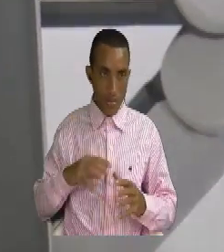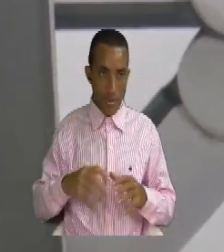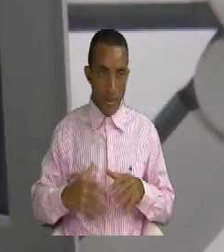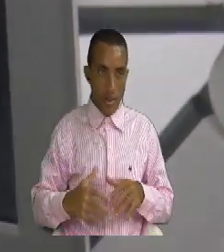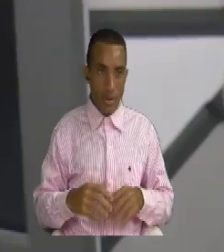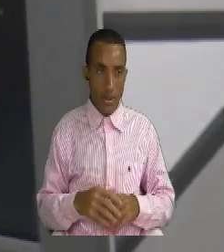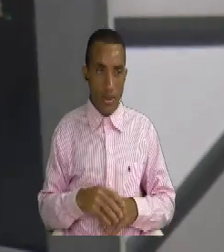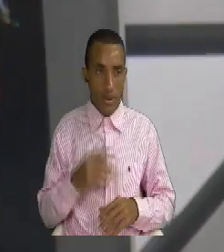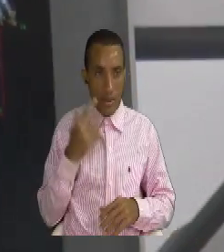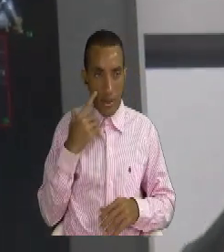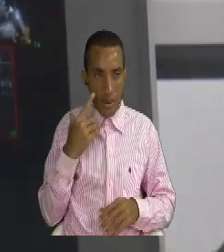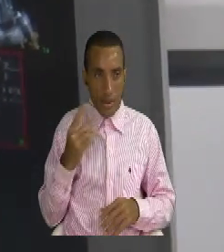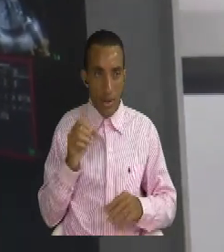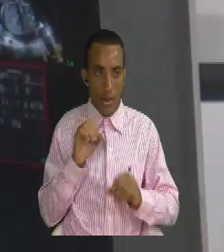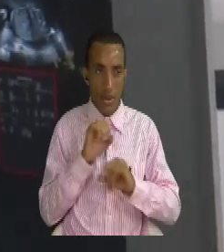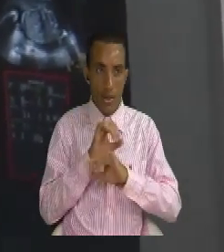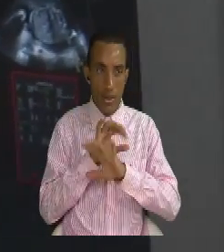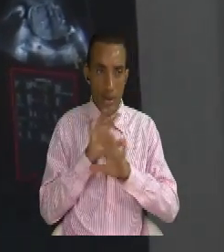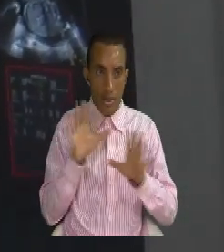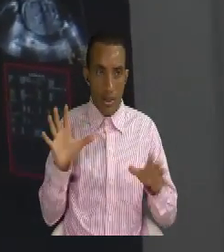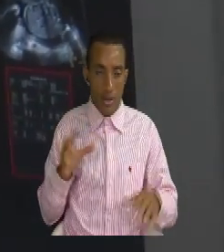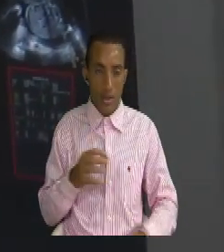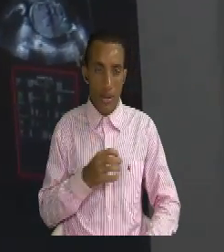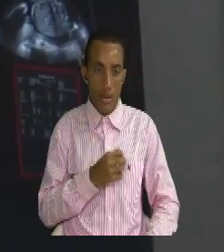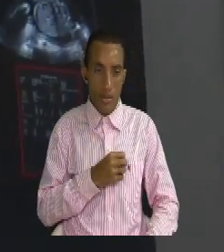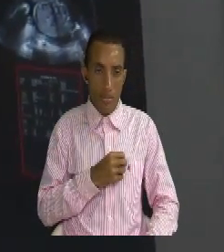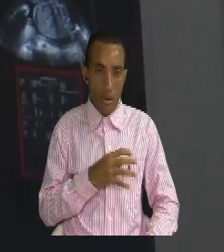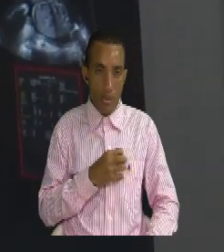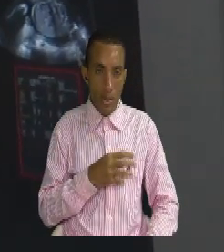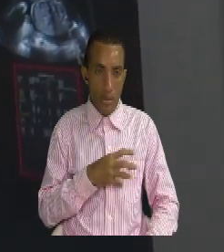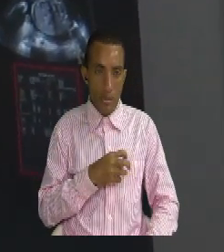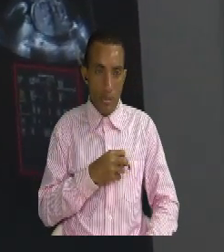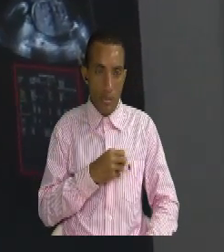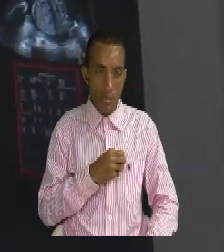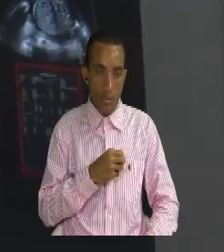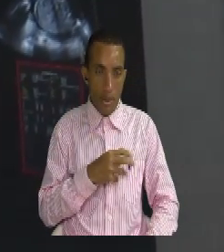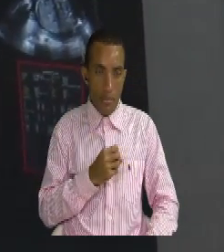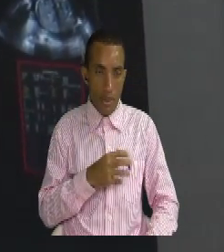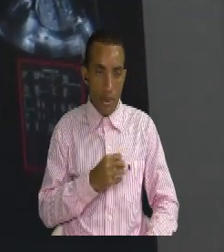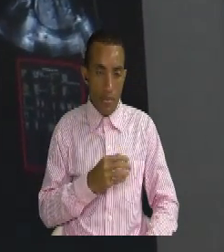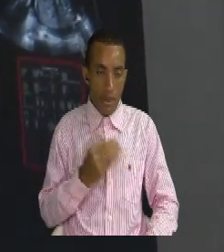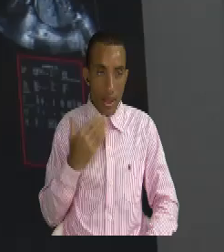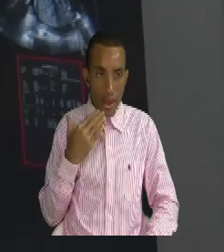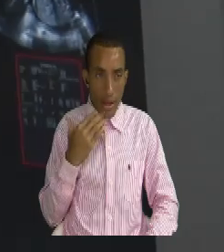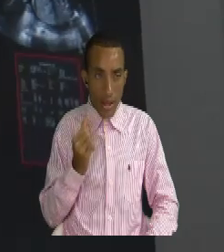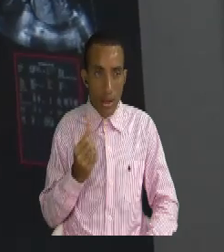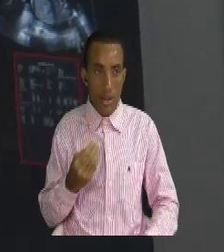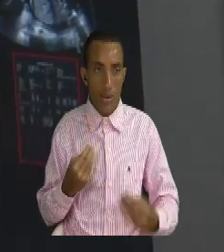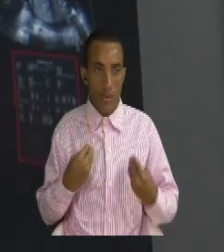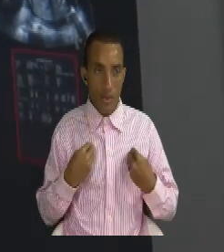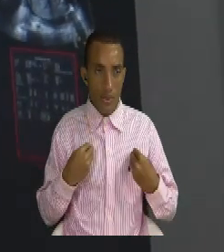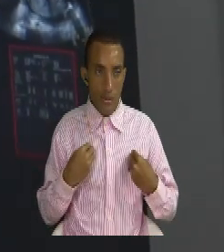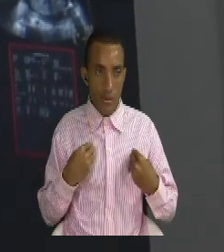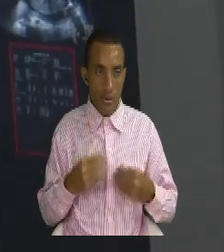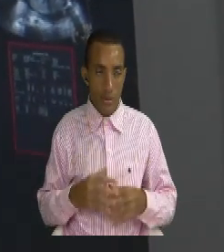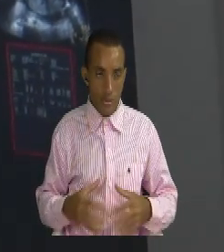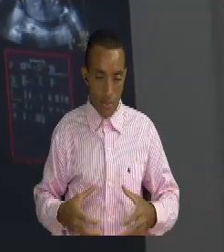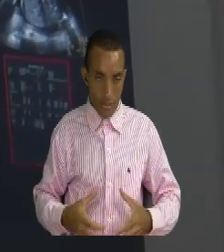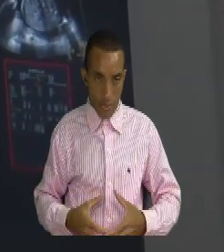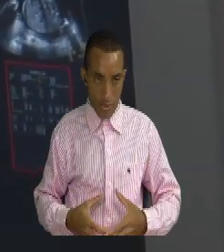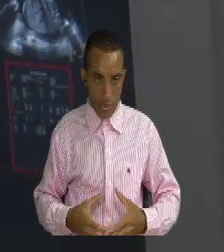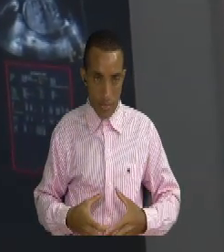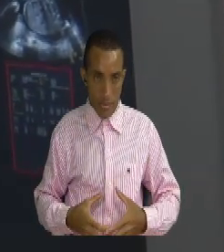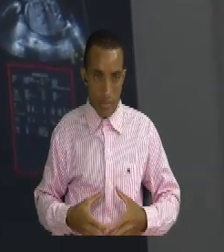forma muy clara el latido cardíaco de la bebé, lo cual nos traduce que es una bebé que está viva in útero. Eso es importante.